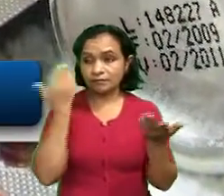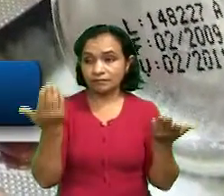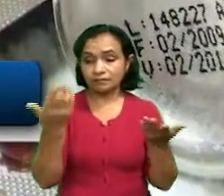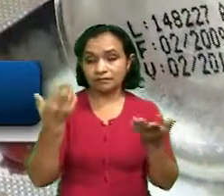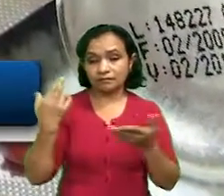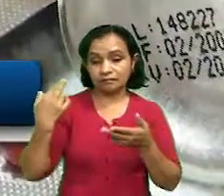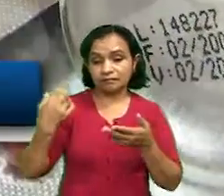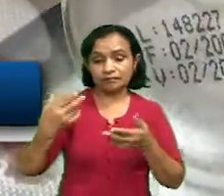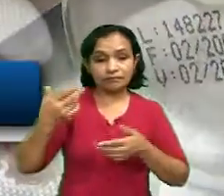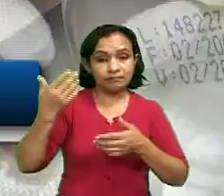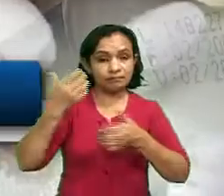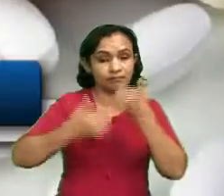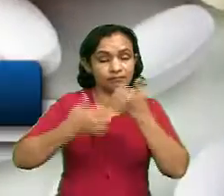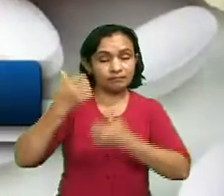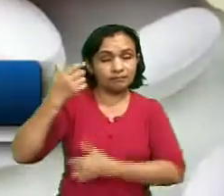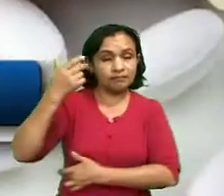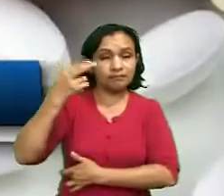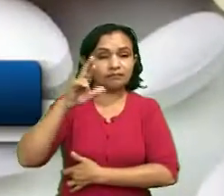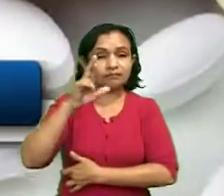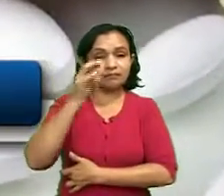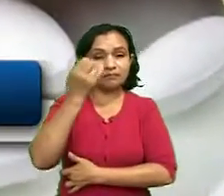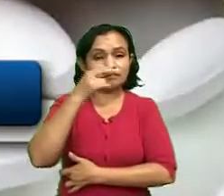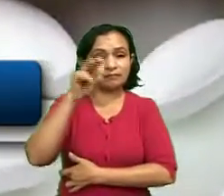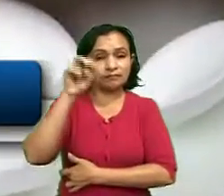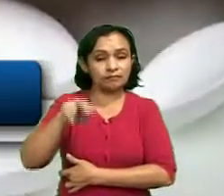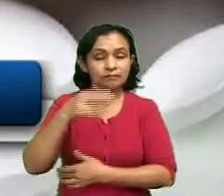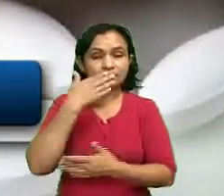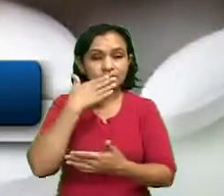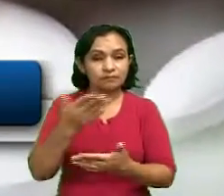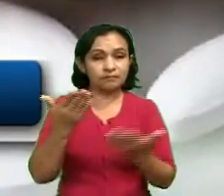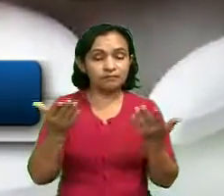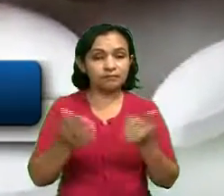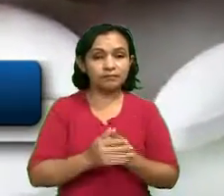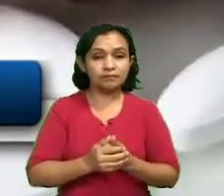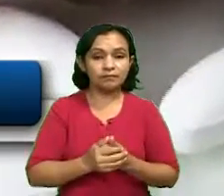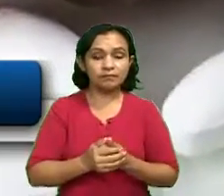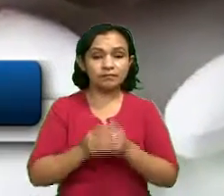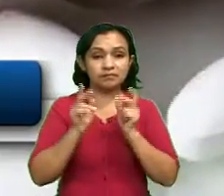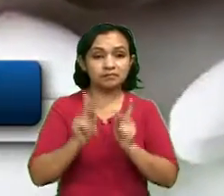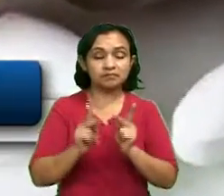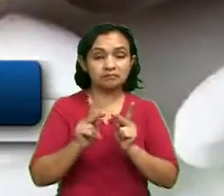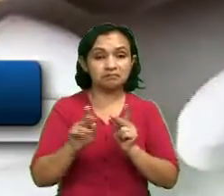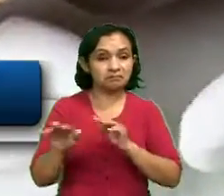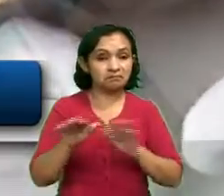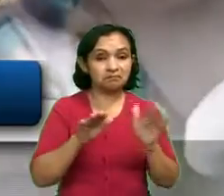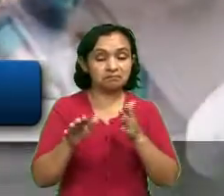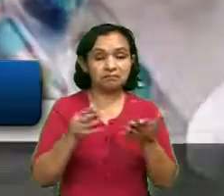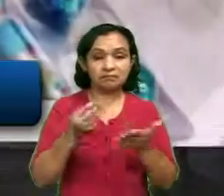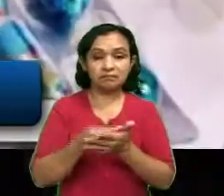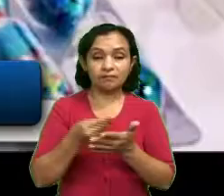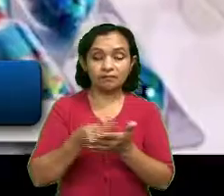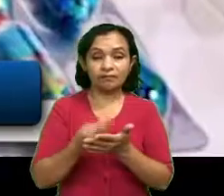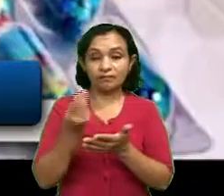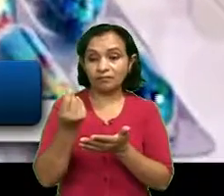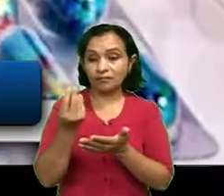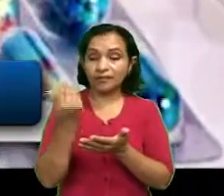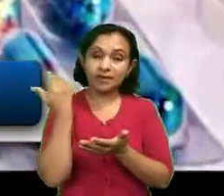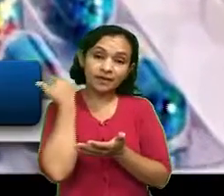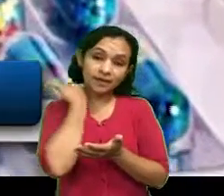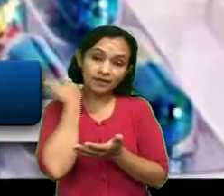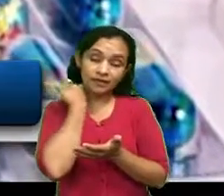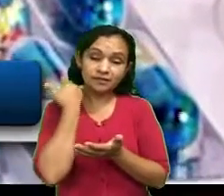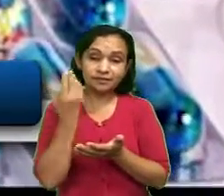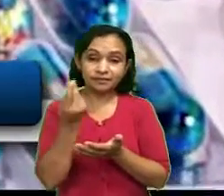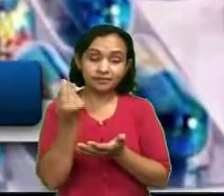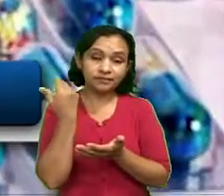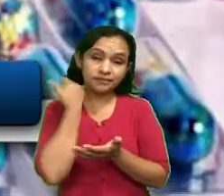renal. Es una pastilla que es buena, los médicos la recomiendan. Pero quizás la persona no tiene los reales para el dinero